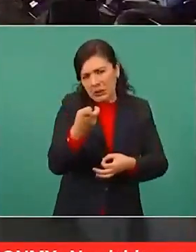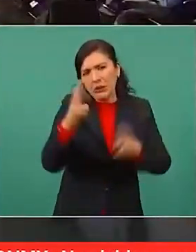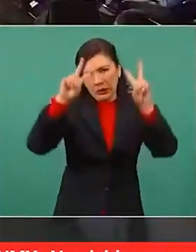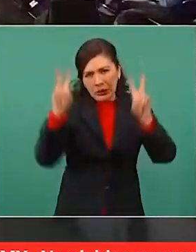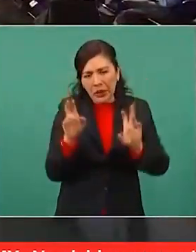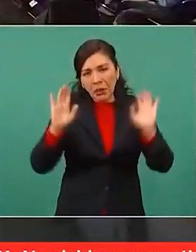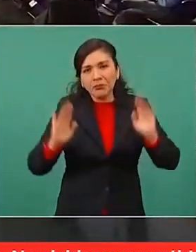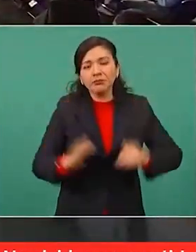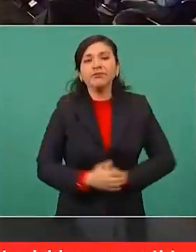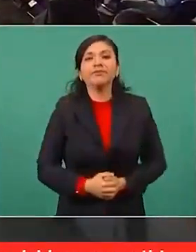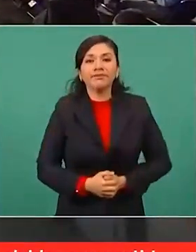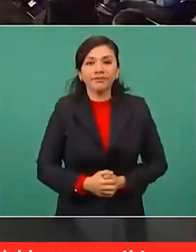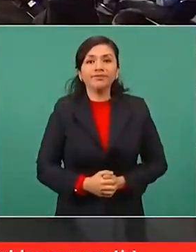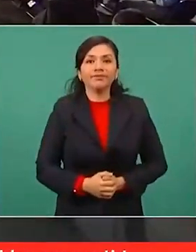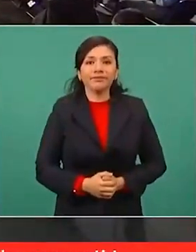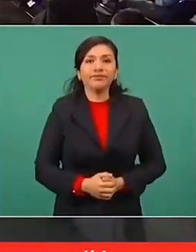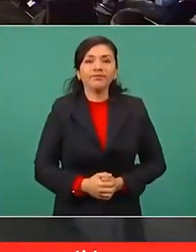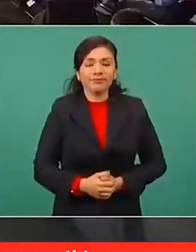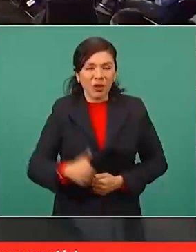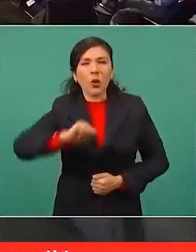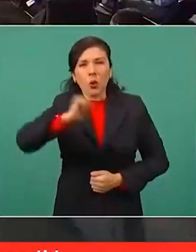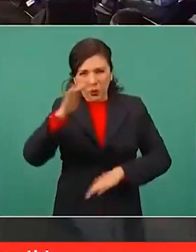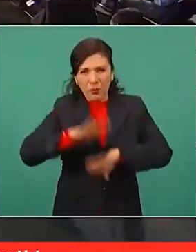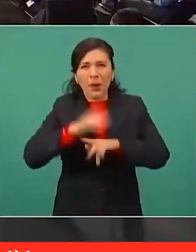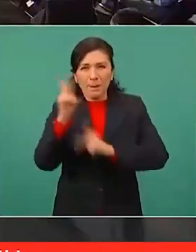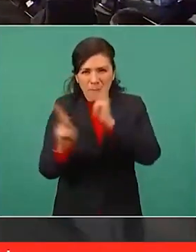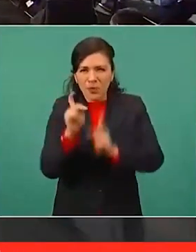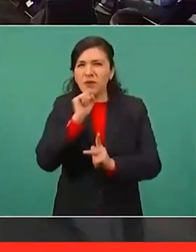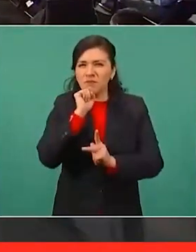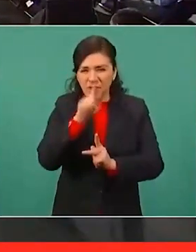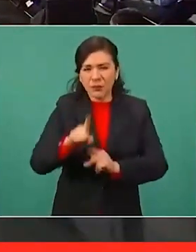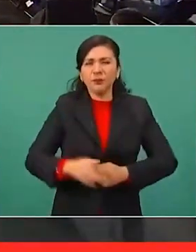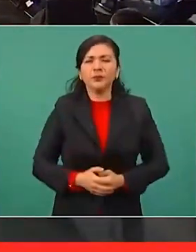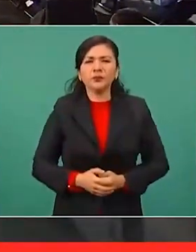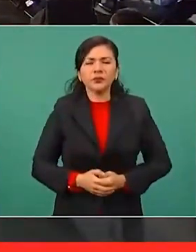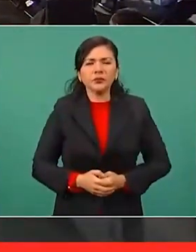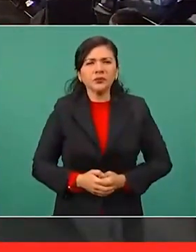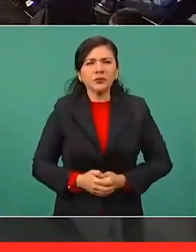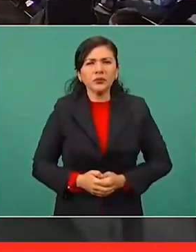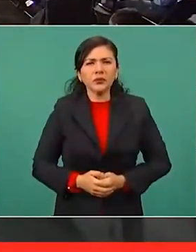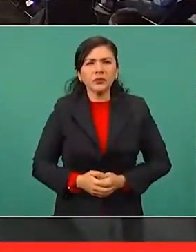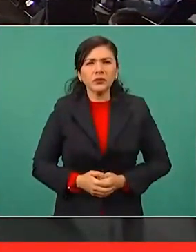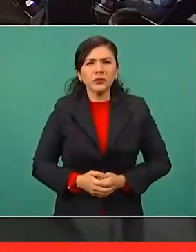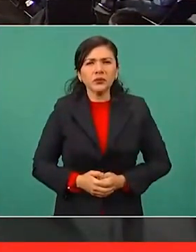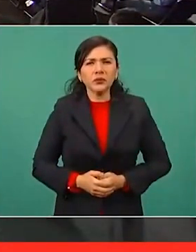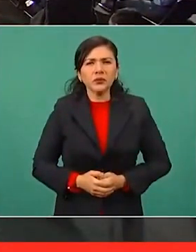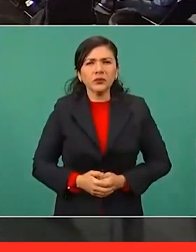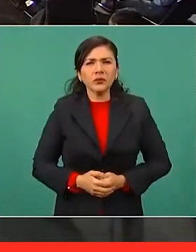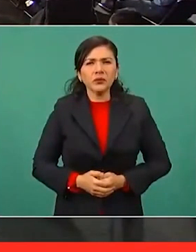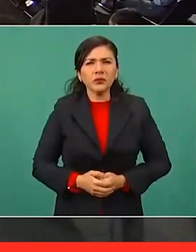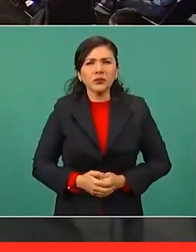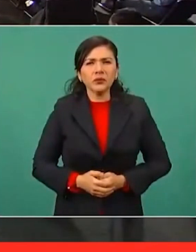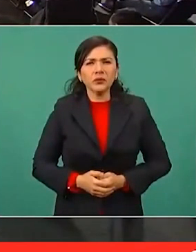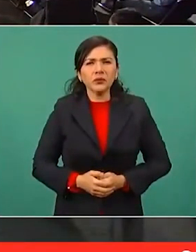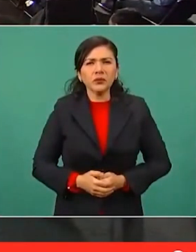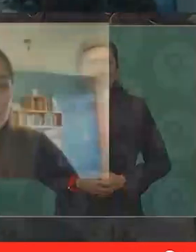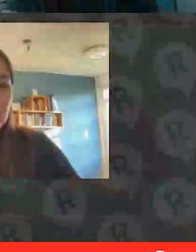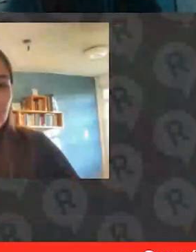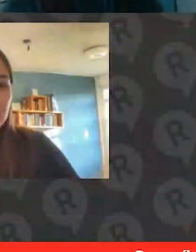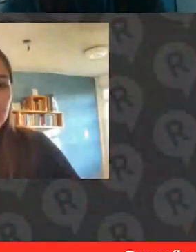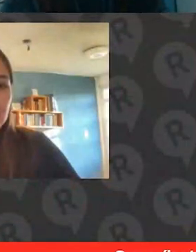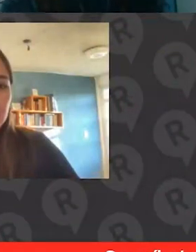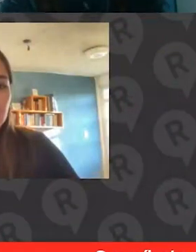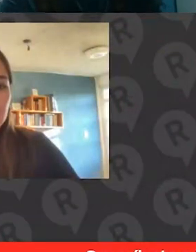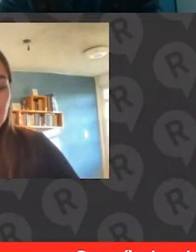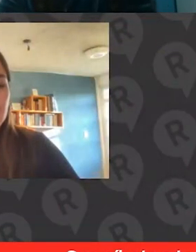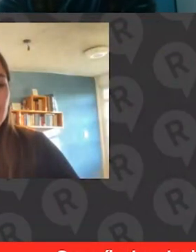Ok. Presidente, Hazme de tengo otra pausa, pregunta al ahorita quiero respecto. Nos escuchar. llamó la atención que en el contrato. Hazme una pausa ahí,